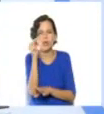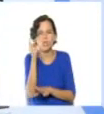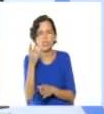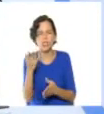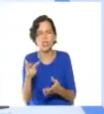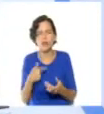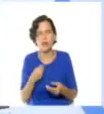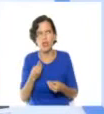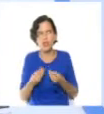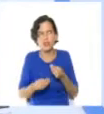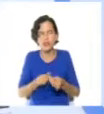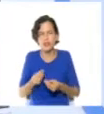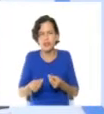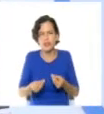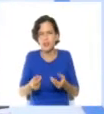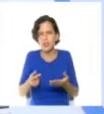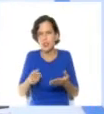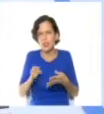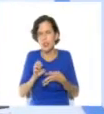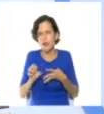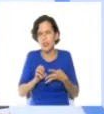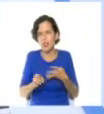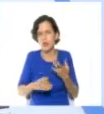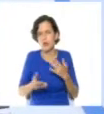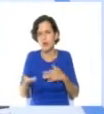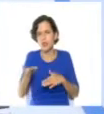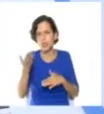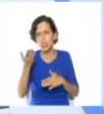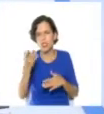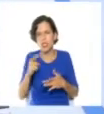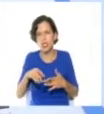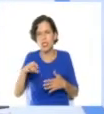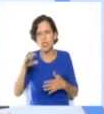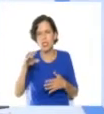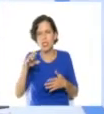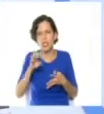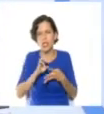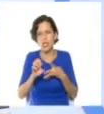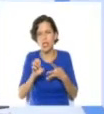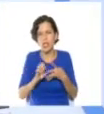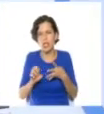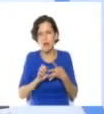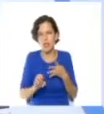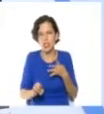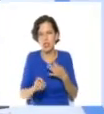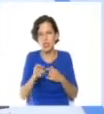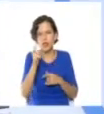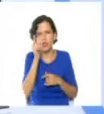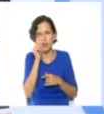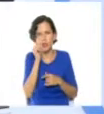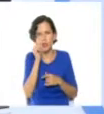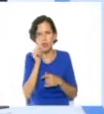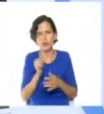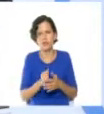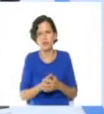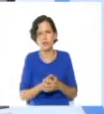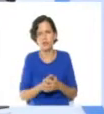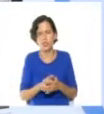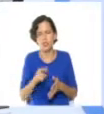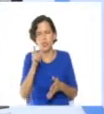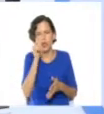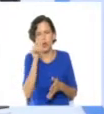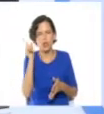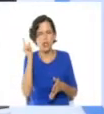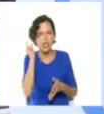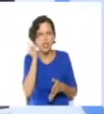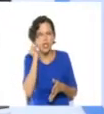un papel importante el elemento antrópico. ¿Y cuál es el elemento antrópico? El hombre, la intervención del hombre y de